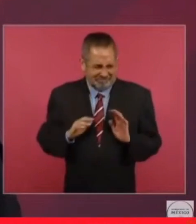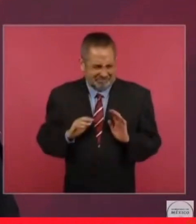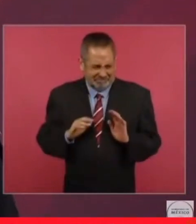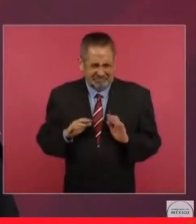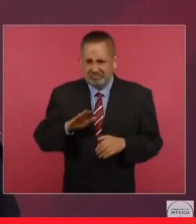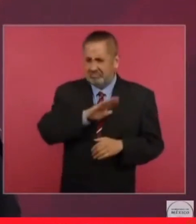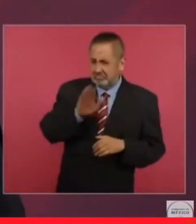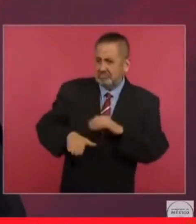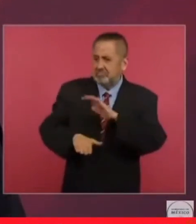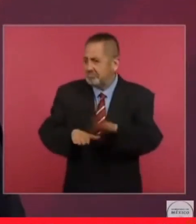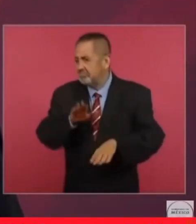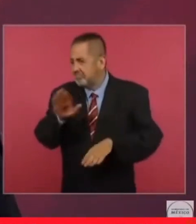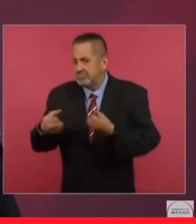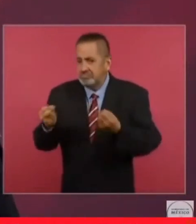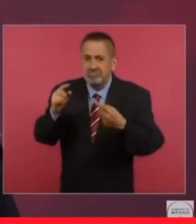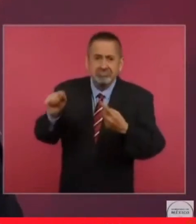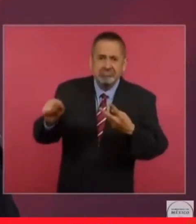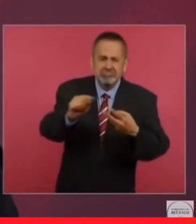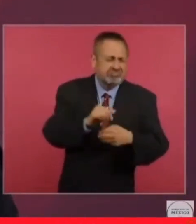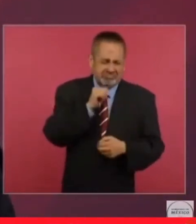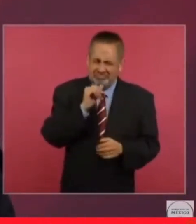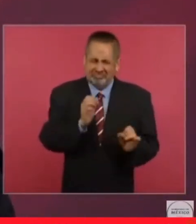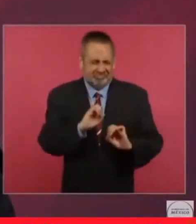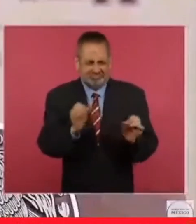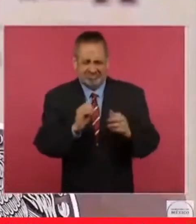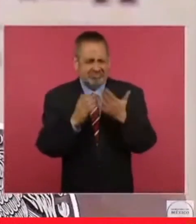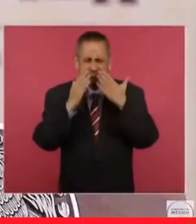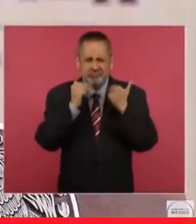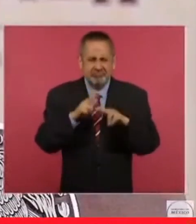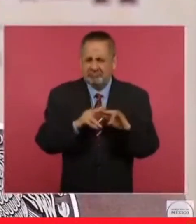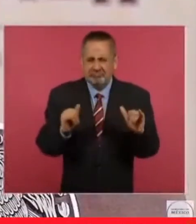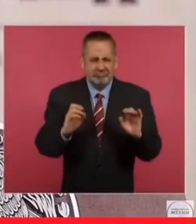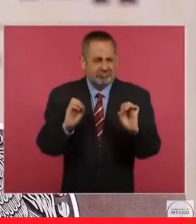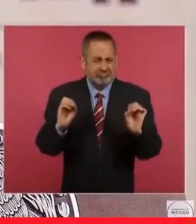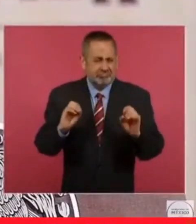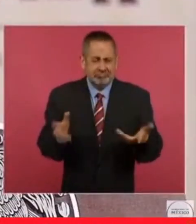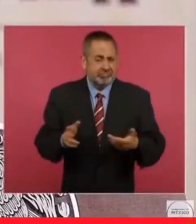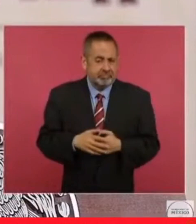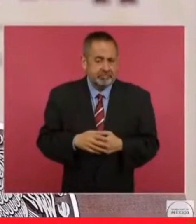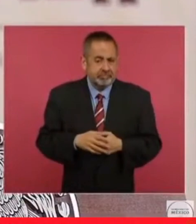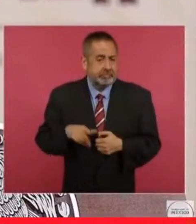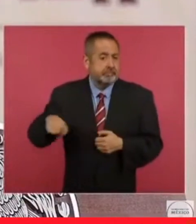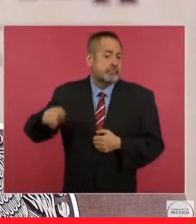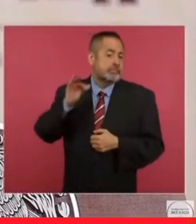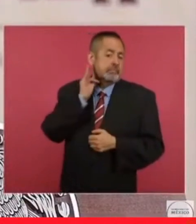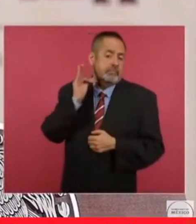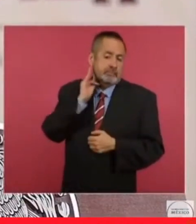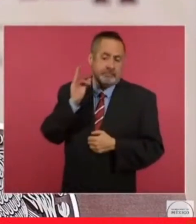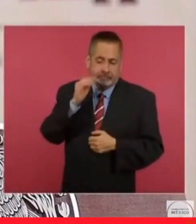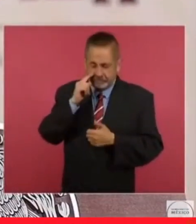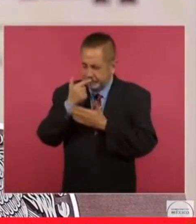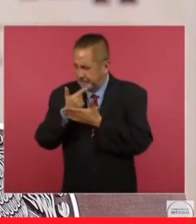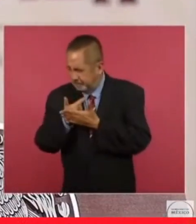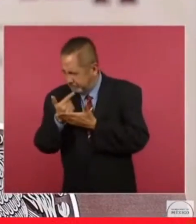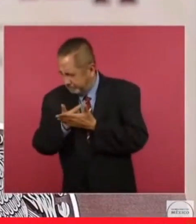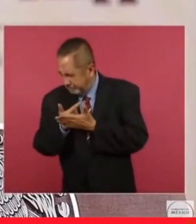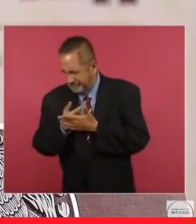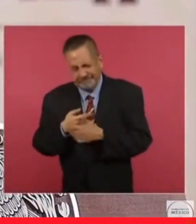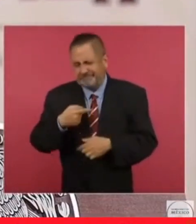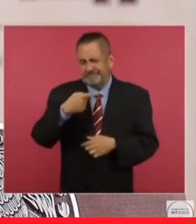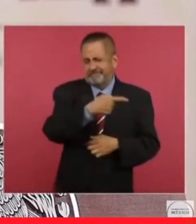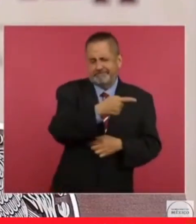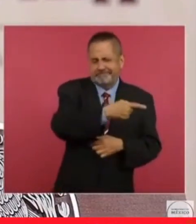decesos ocasionados por el paso del huracán Otis. La Fiscalía verificó la información y resultó